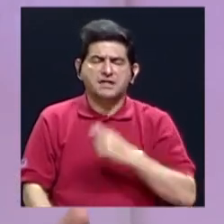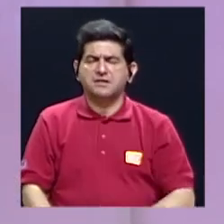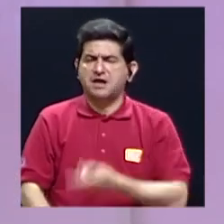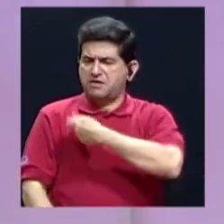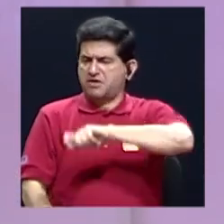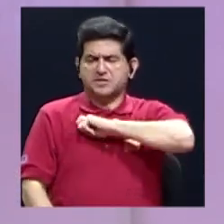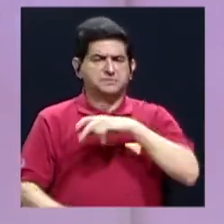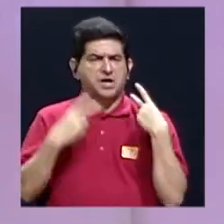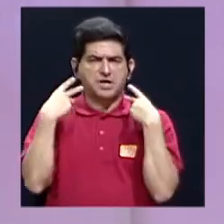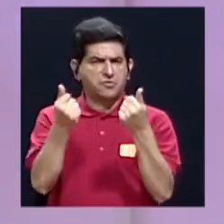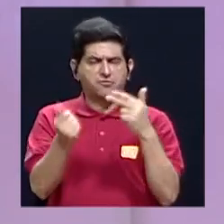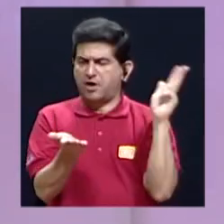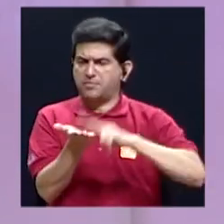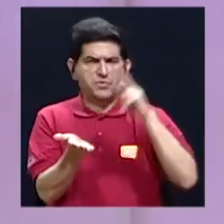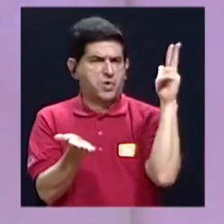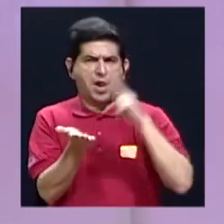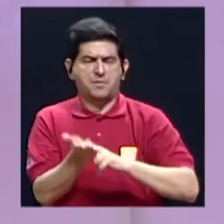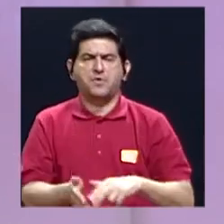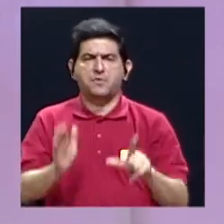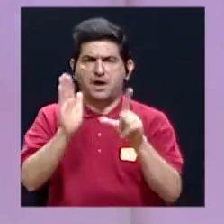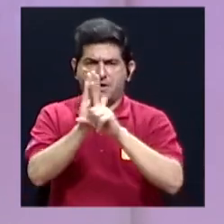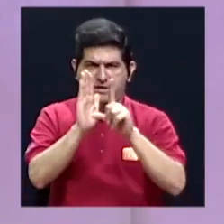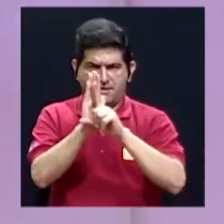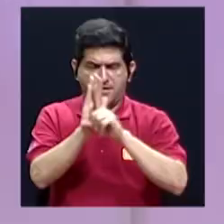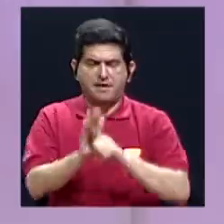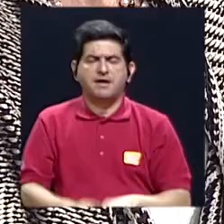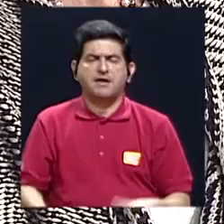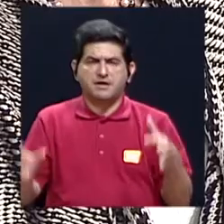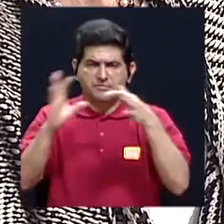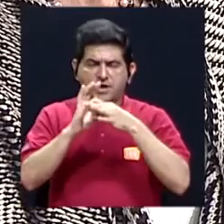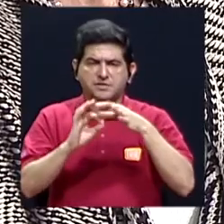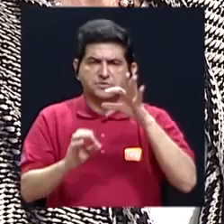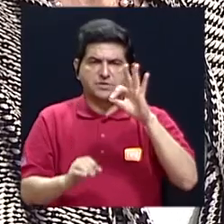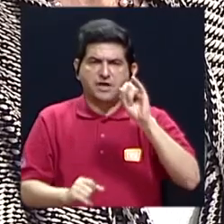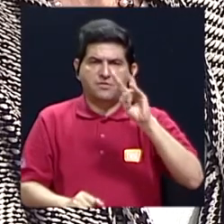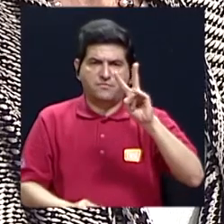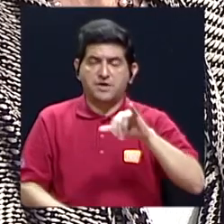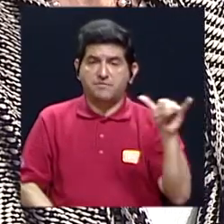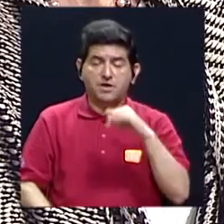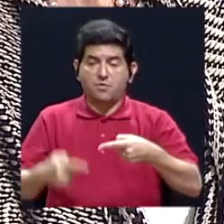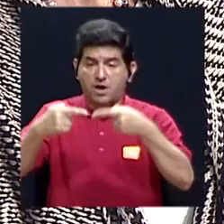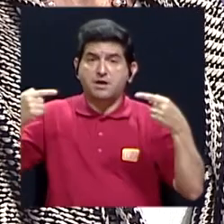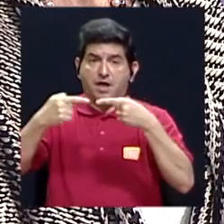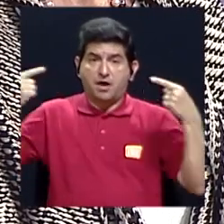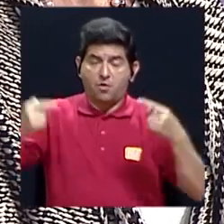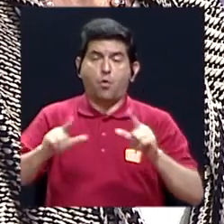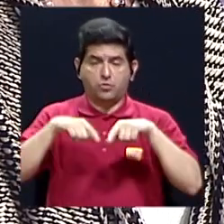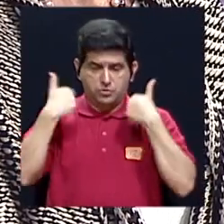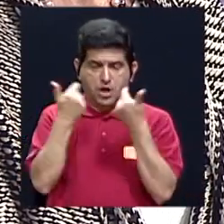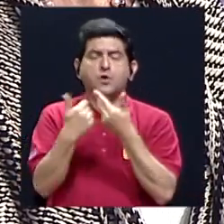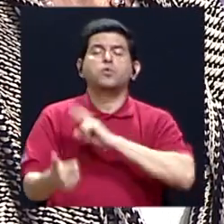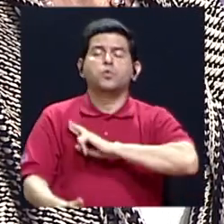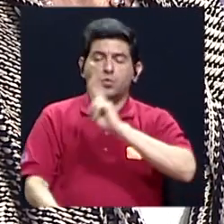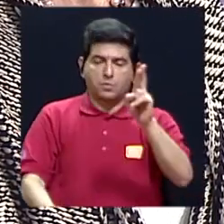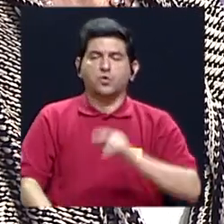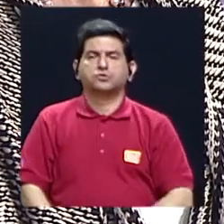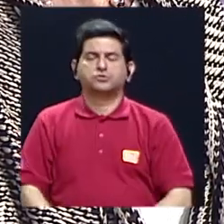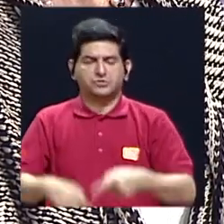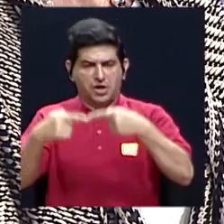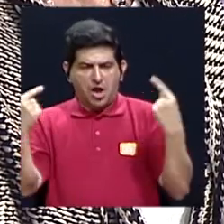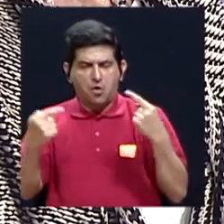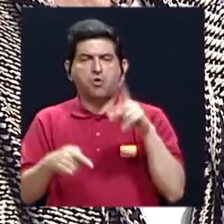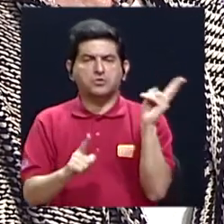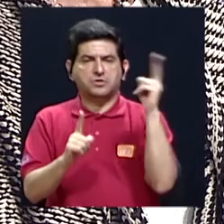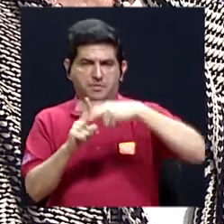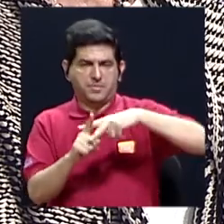noche a la mañana las legislaciones sobre la FIV. Igualmente, tuvieron una fuerte oposición por grupos religiosos que se oponían a